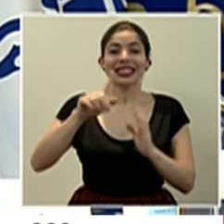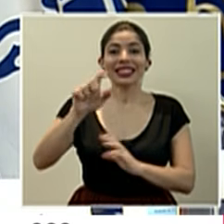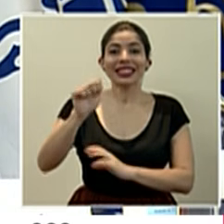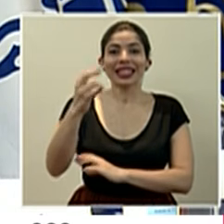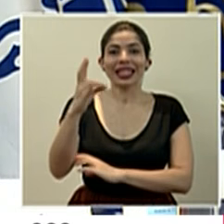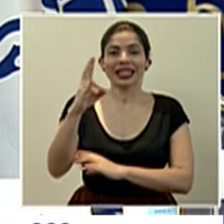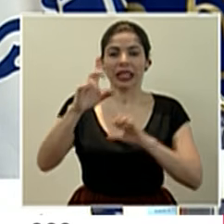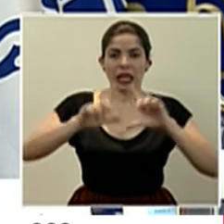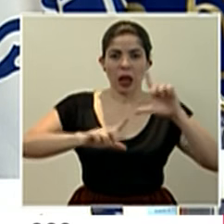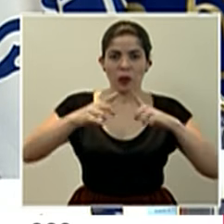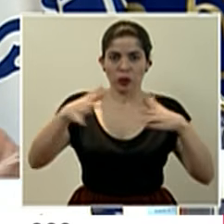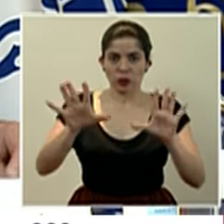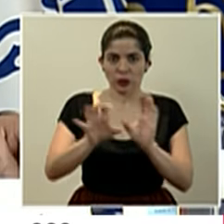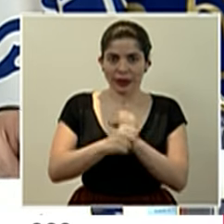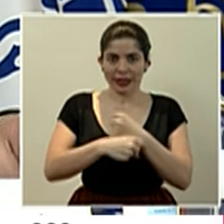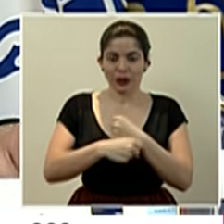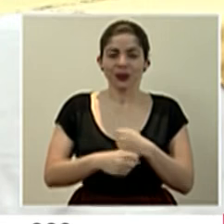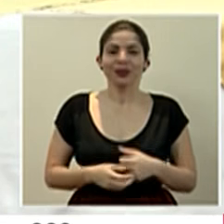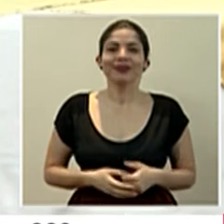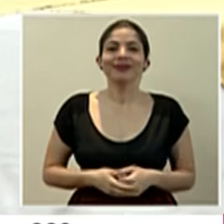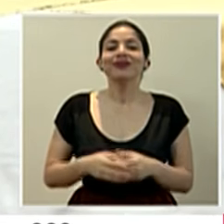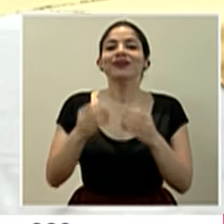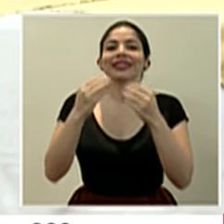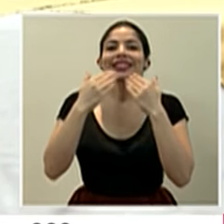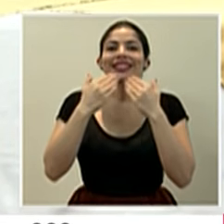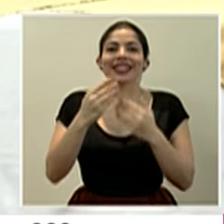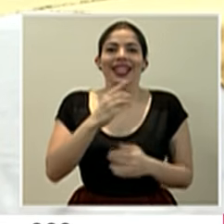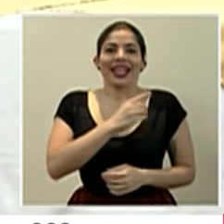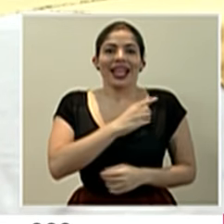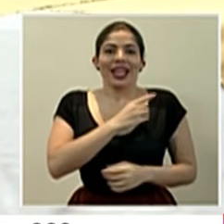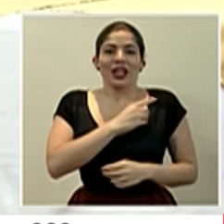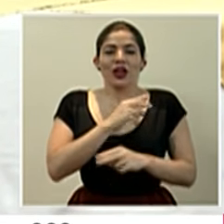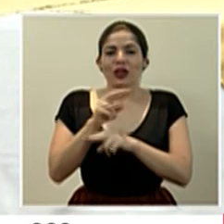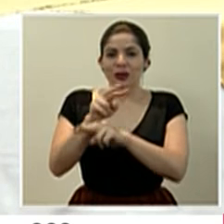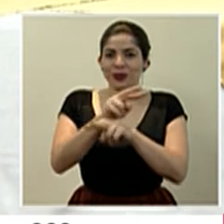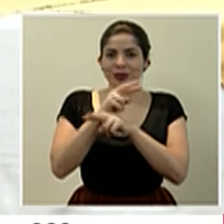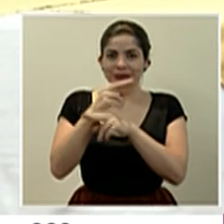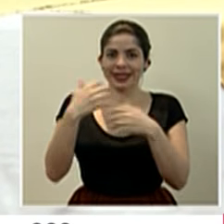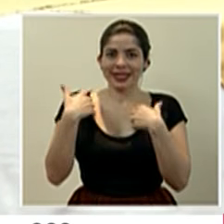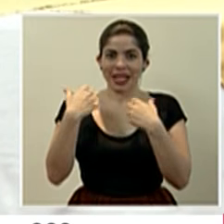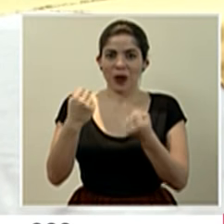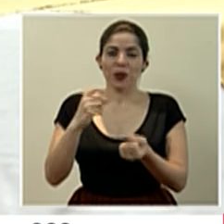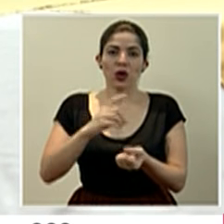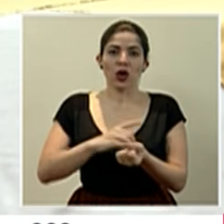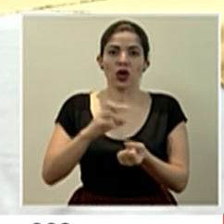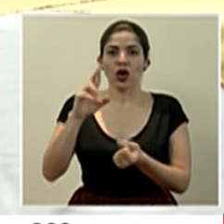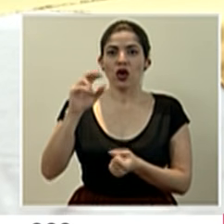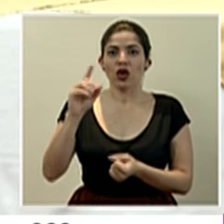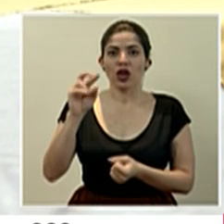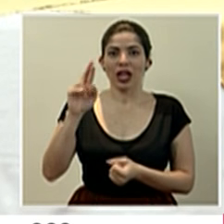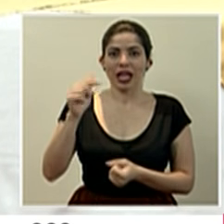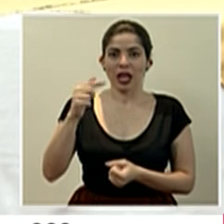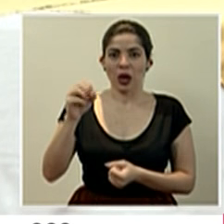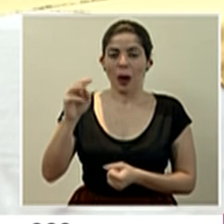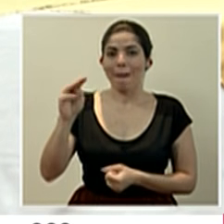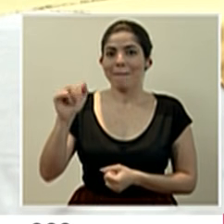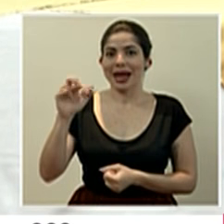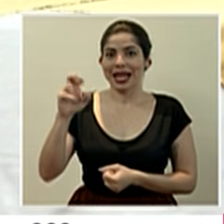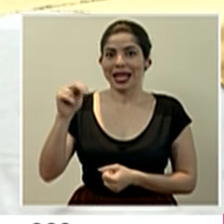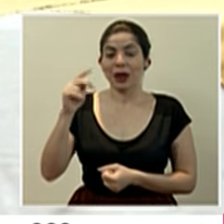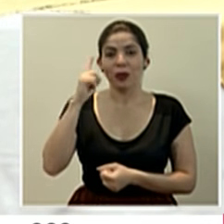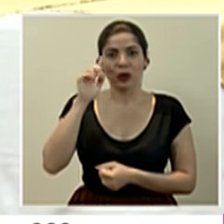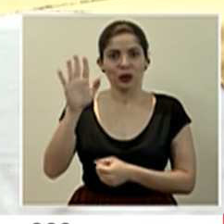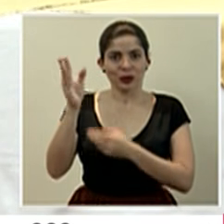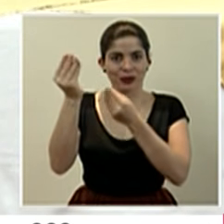13.117 muestras. Muchas gracias al director de la Vigilancia de la Salud, el doctor Rodrigo Marín, por el reporte